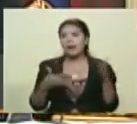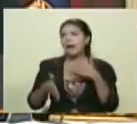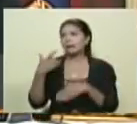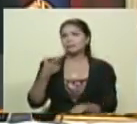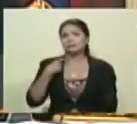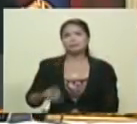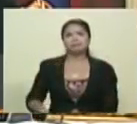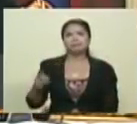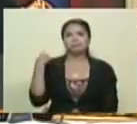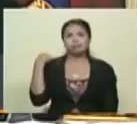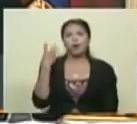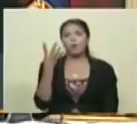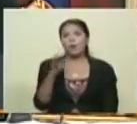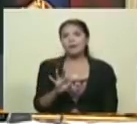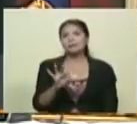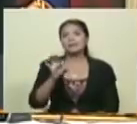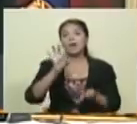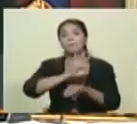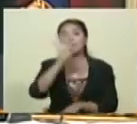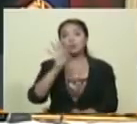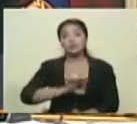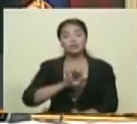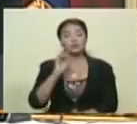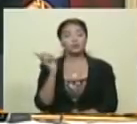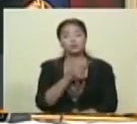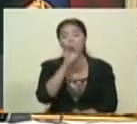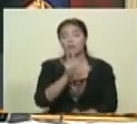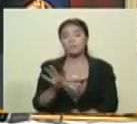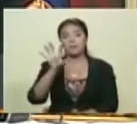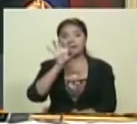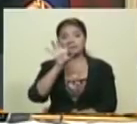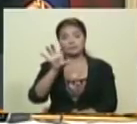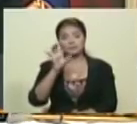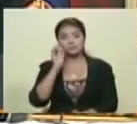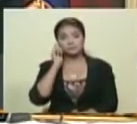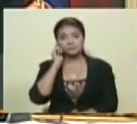al 40% de la oferta educativa del país.